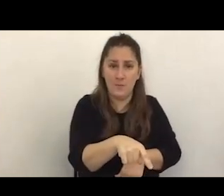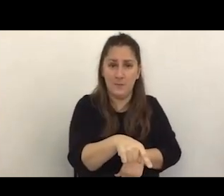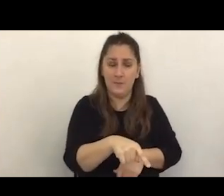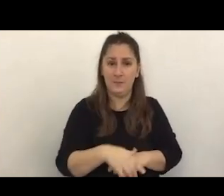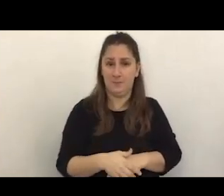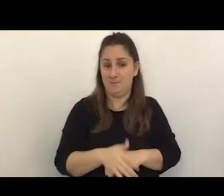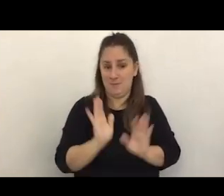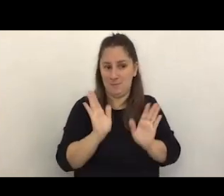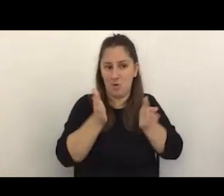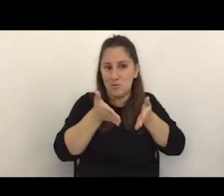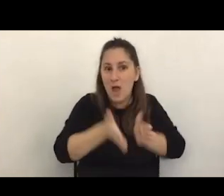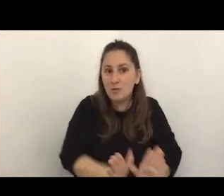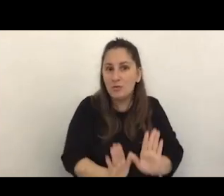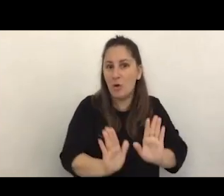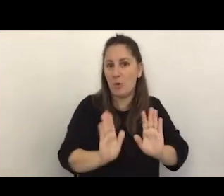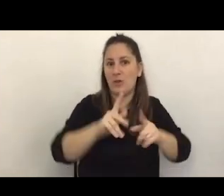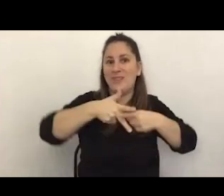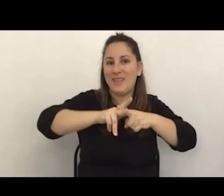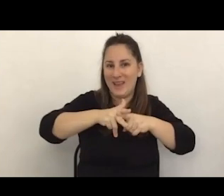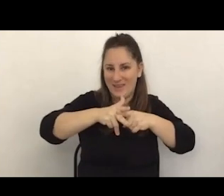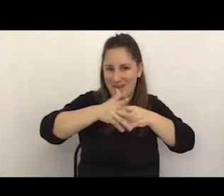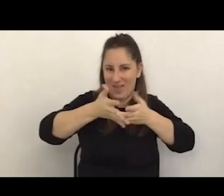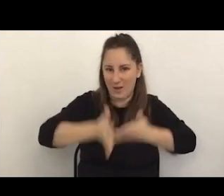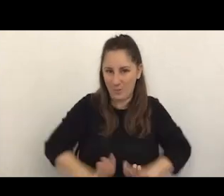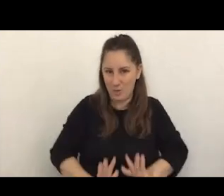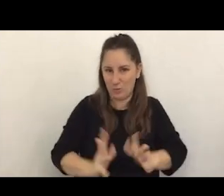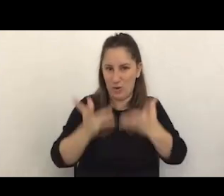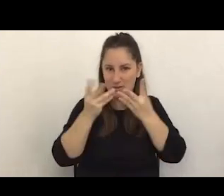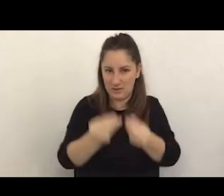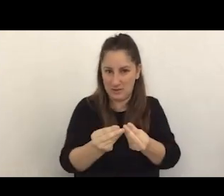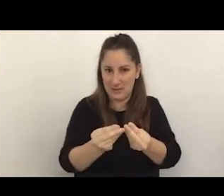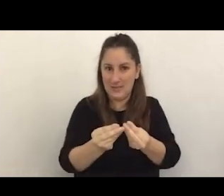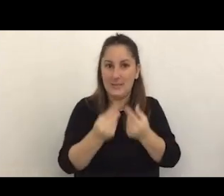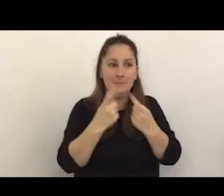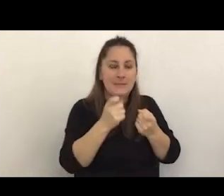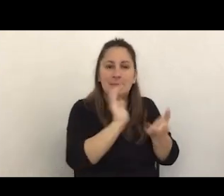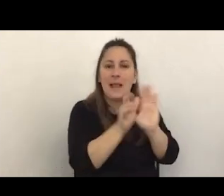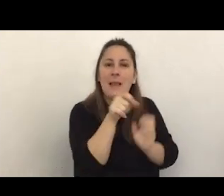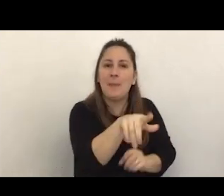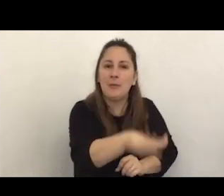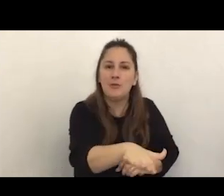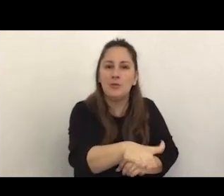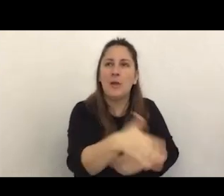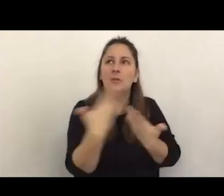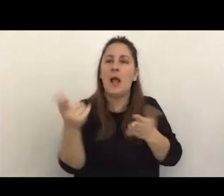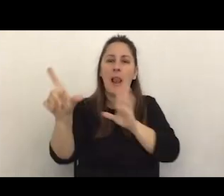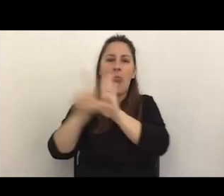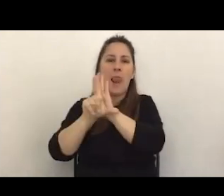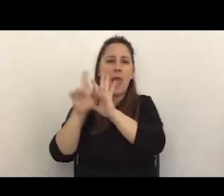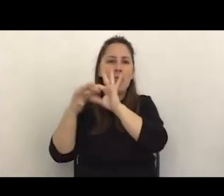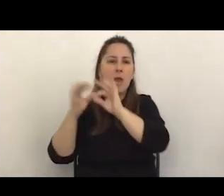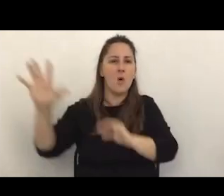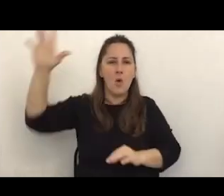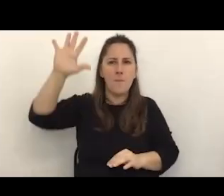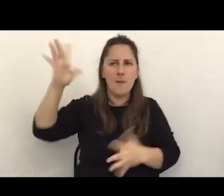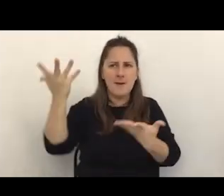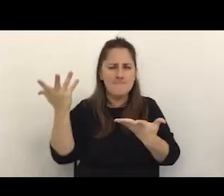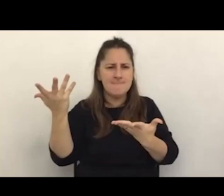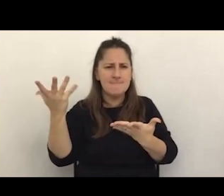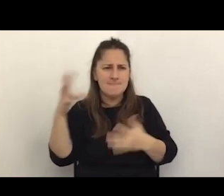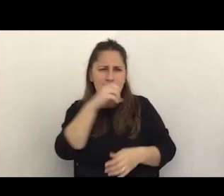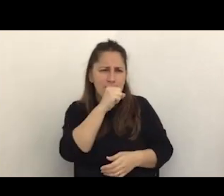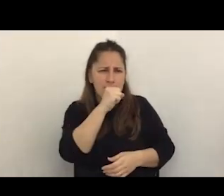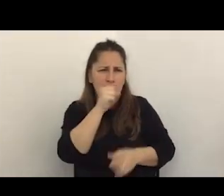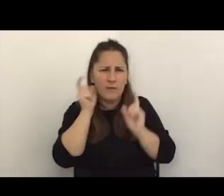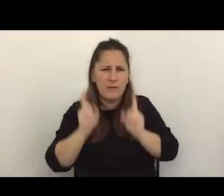nacido mediante este tipo de técnicas. En consecuencia, los legisladores europeos empezaron a preguntarse, che, ¿está bien esto del anonimato del